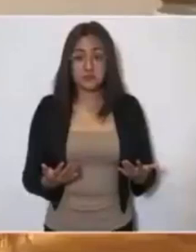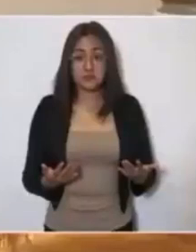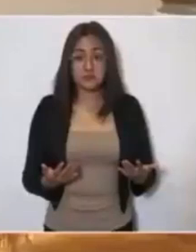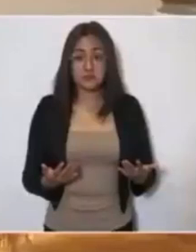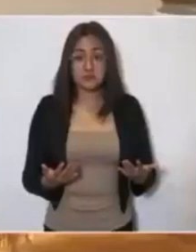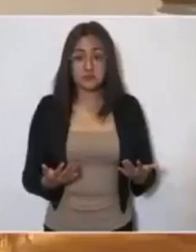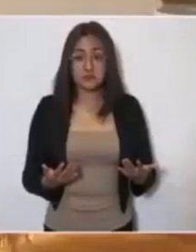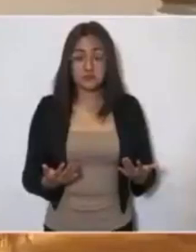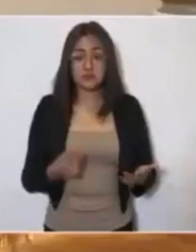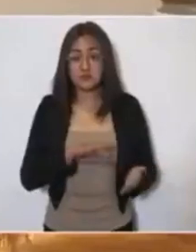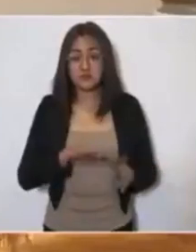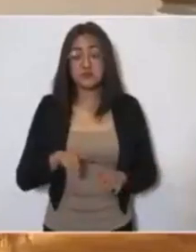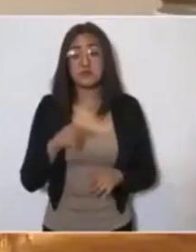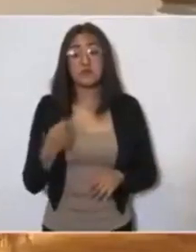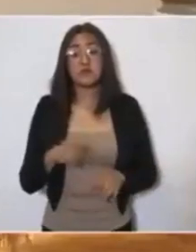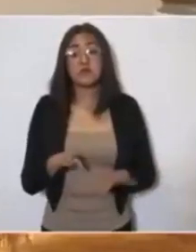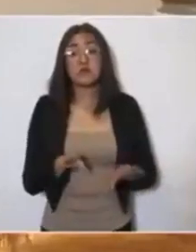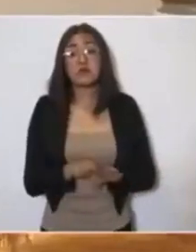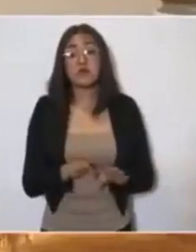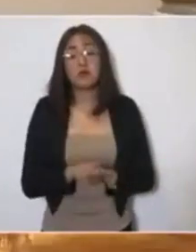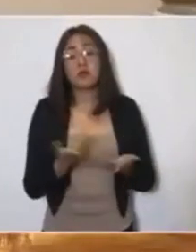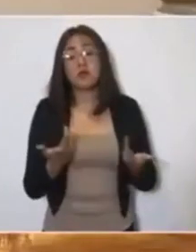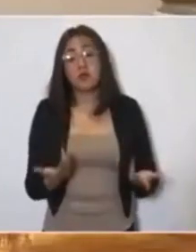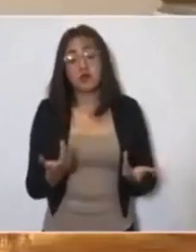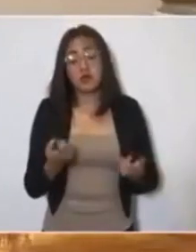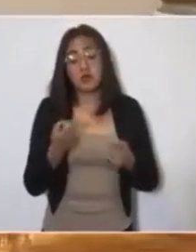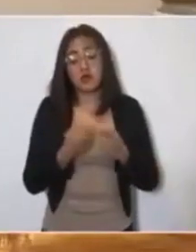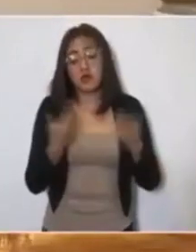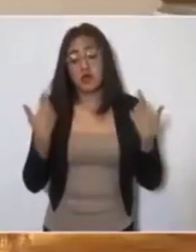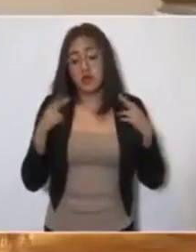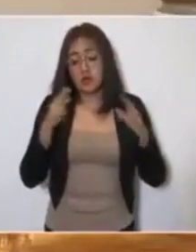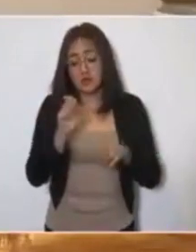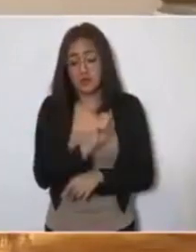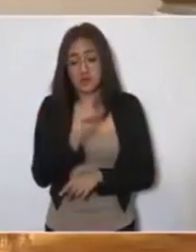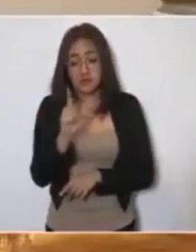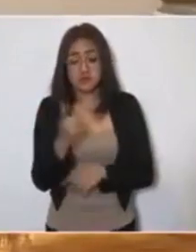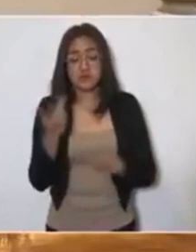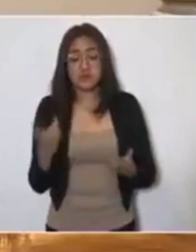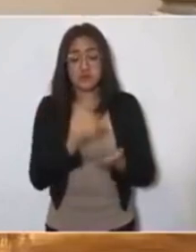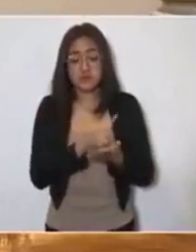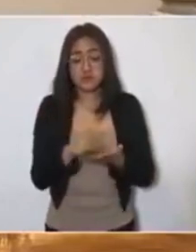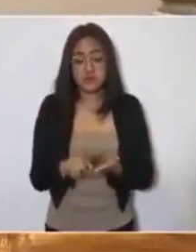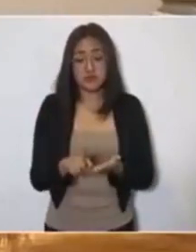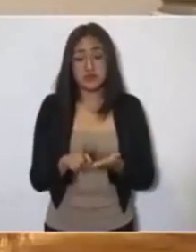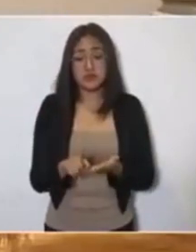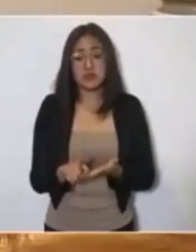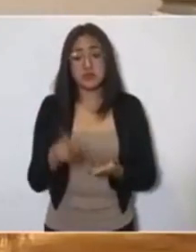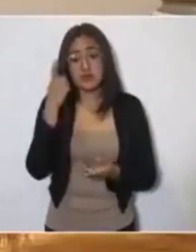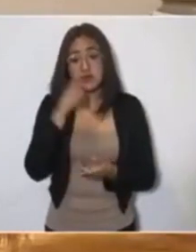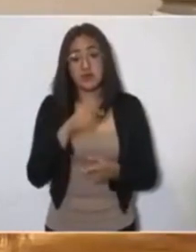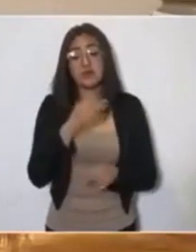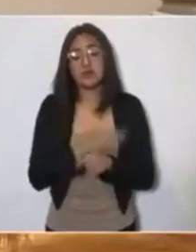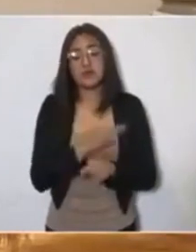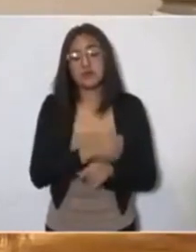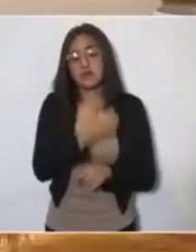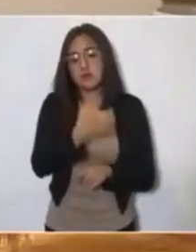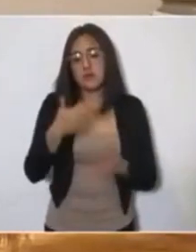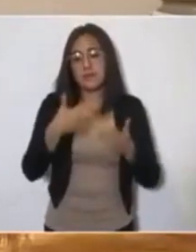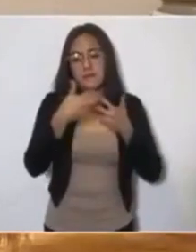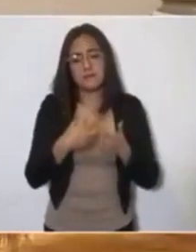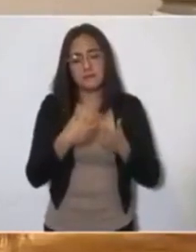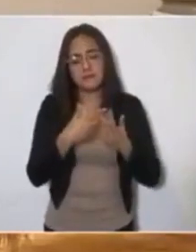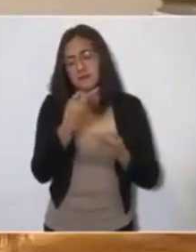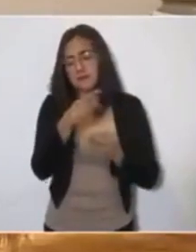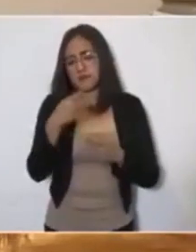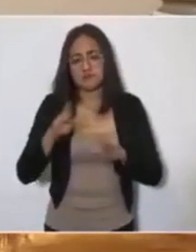el ejercicio profesional de representación de derechos por particulares o empresas más allá